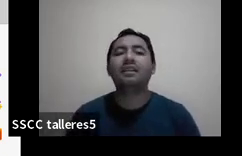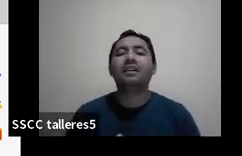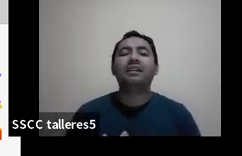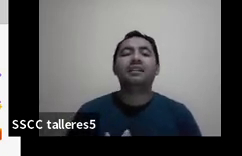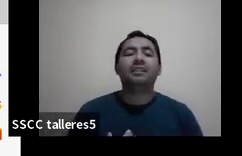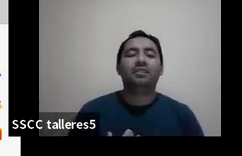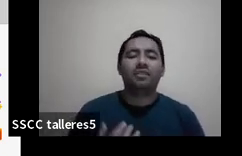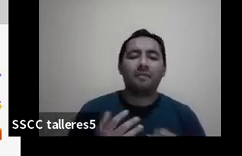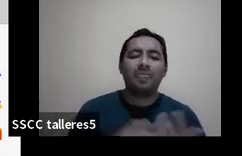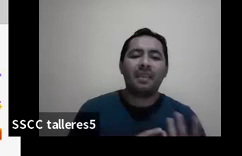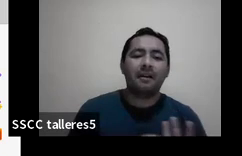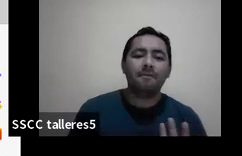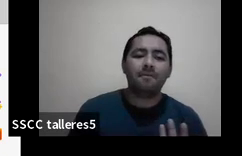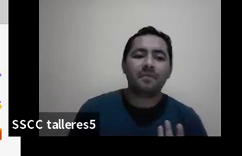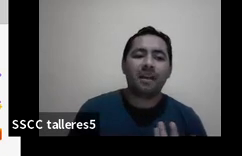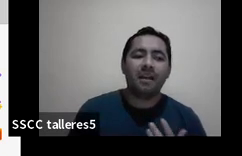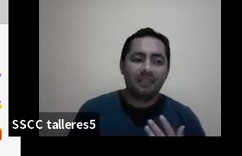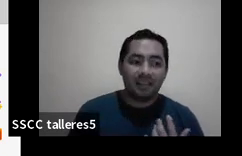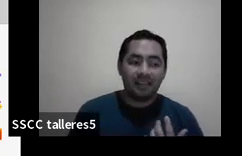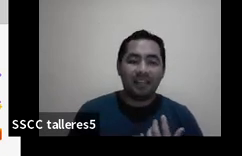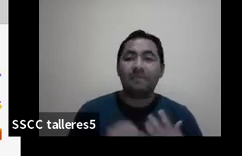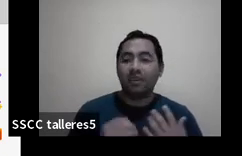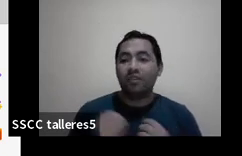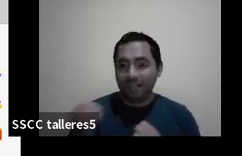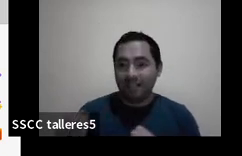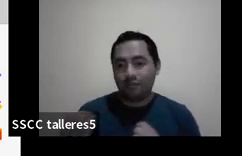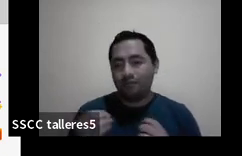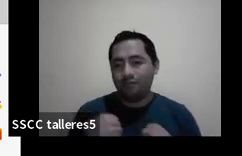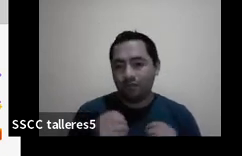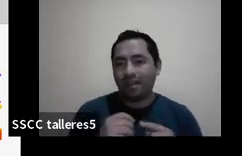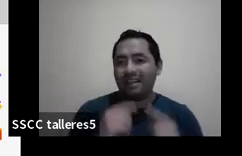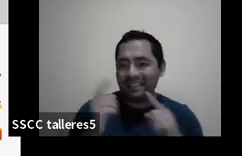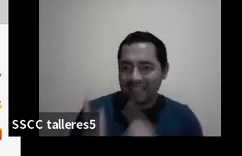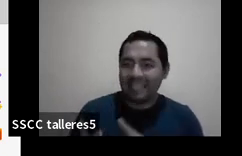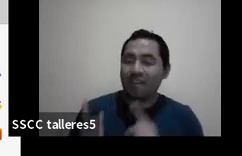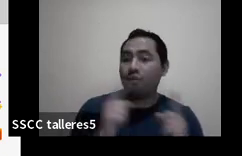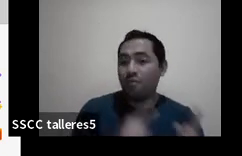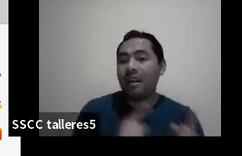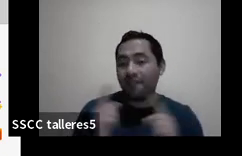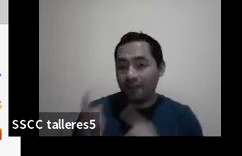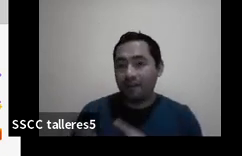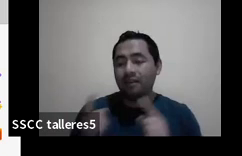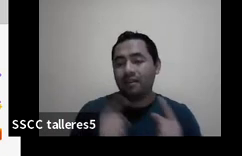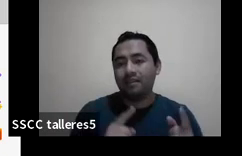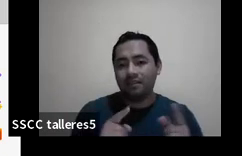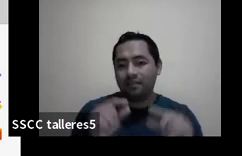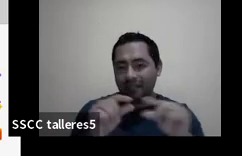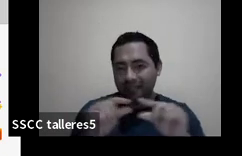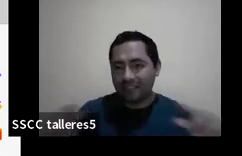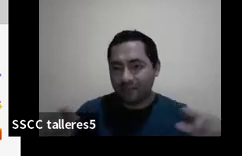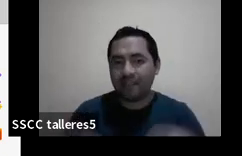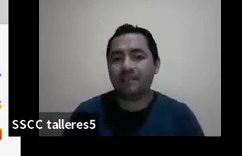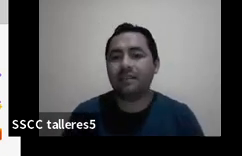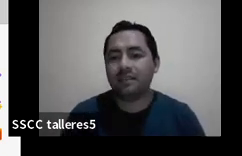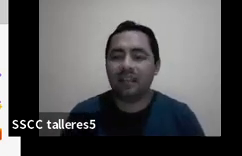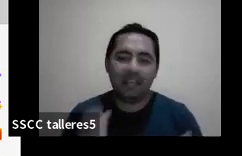¿ya? Entonces, hacer español signado, o sea, seña por palabra de